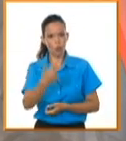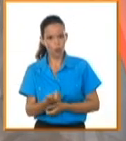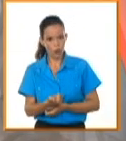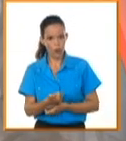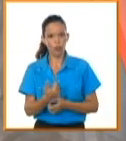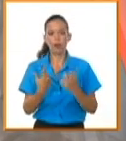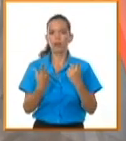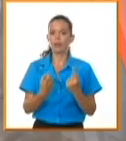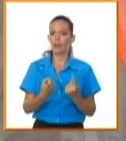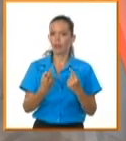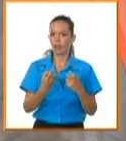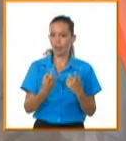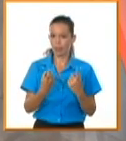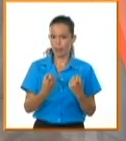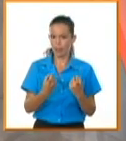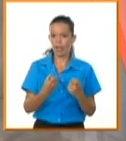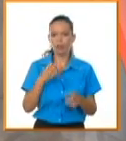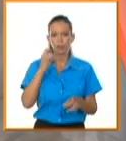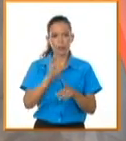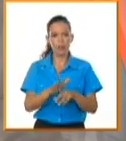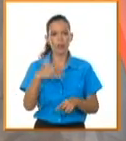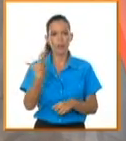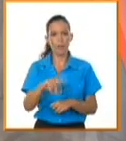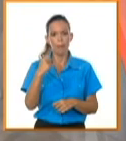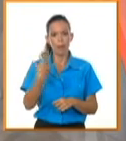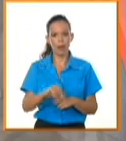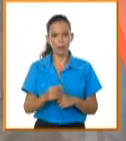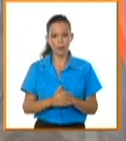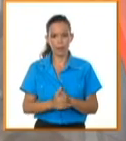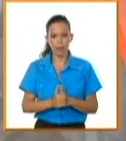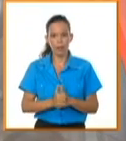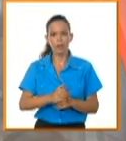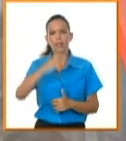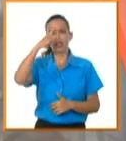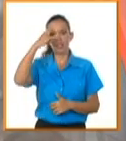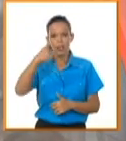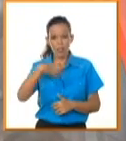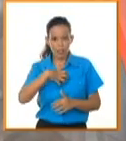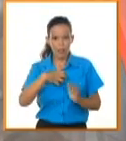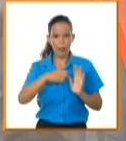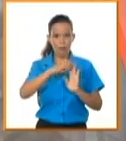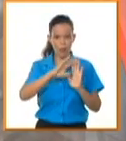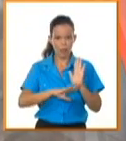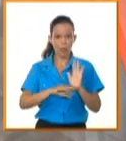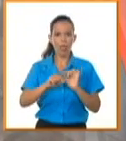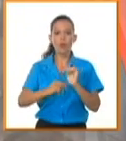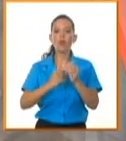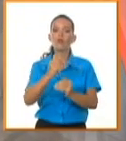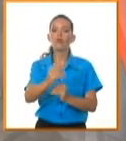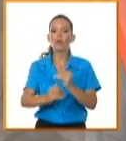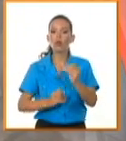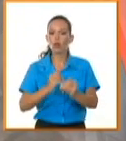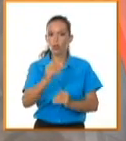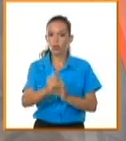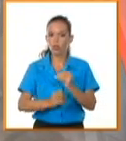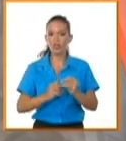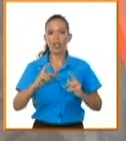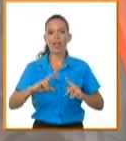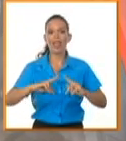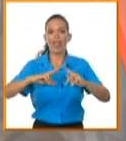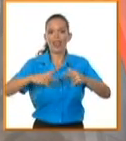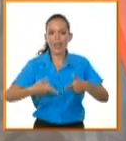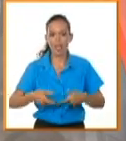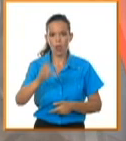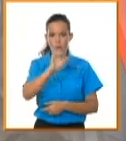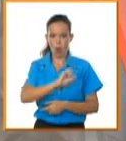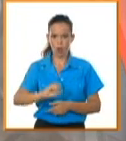por la por y si se están tomando medidas que hay un proceso incluso que llega a la reorganización de